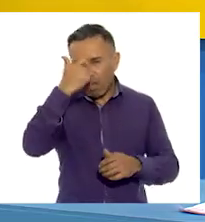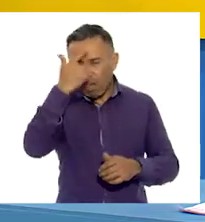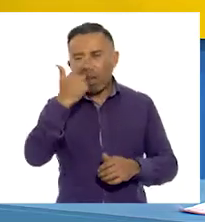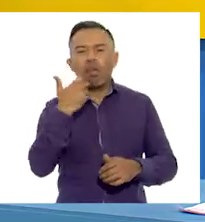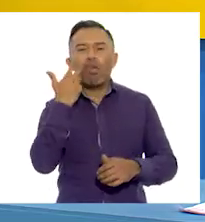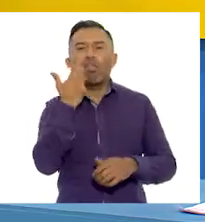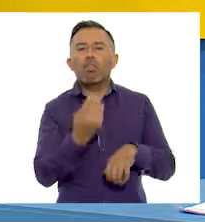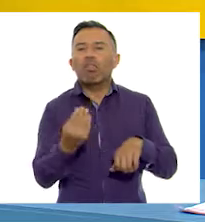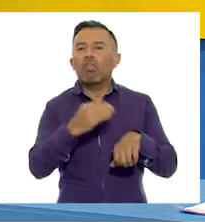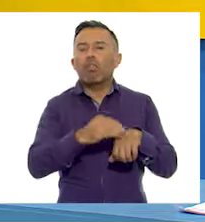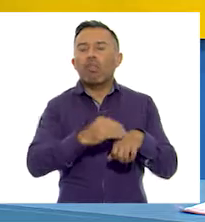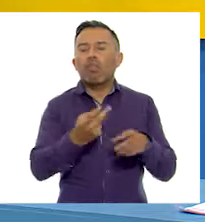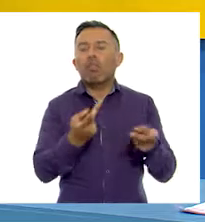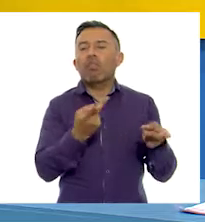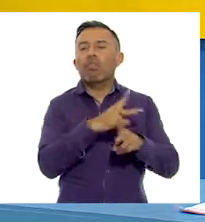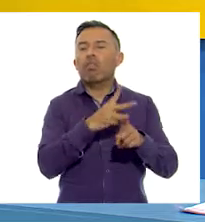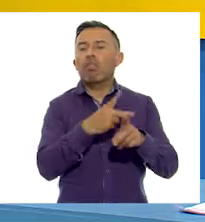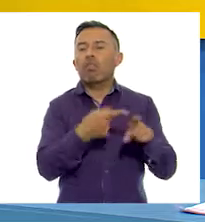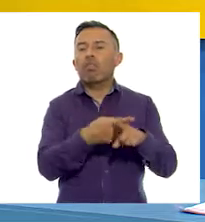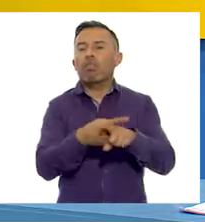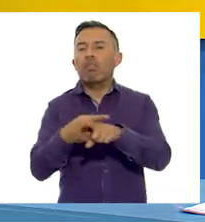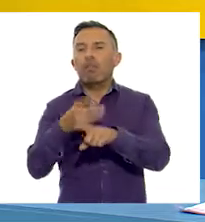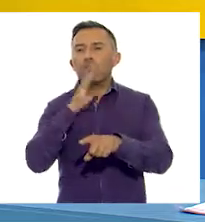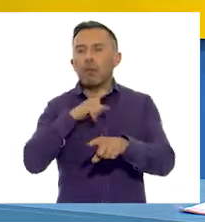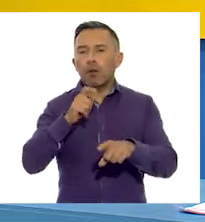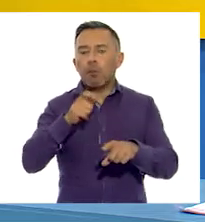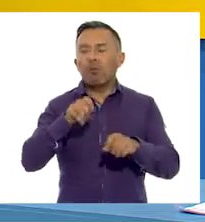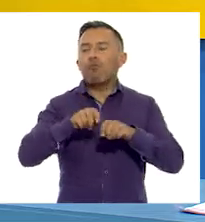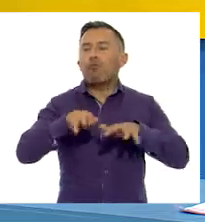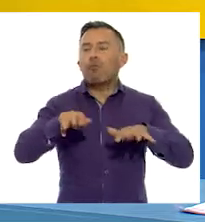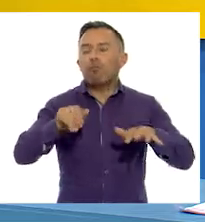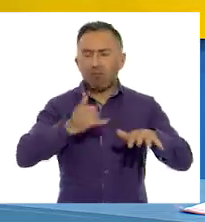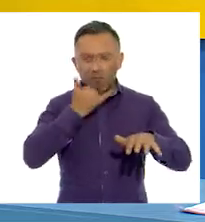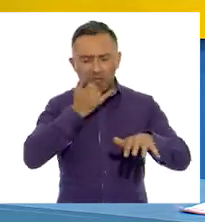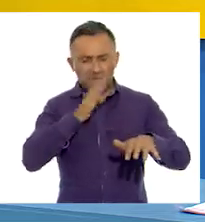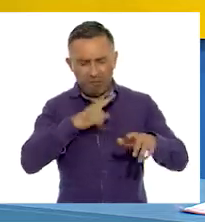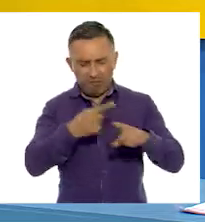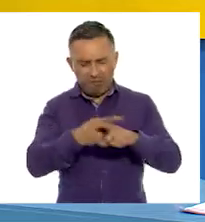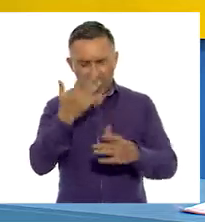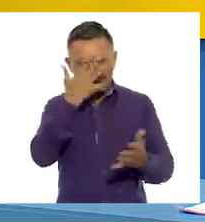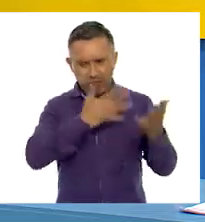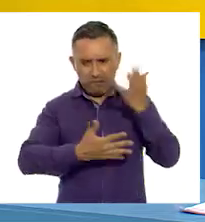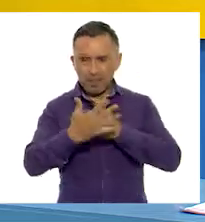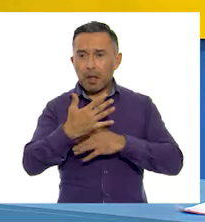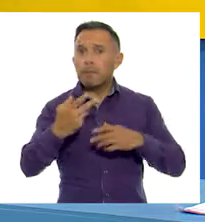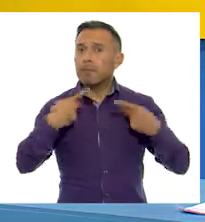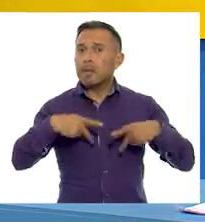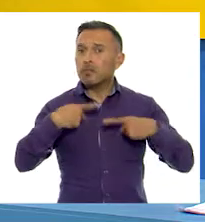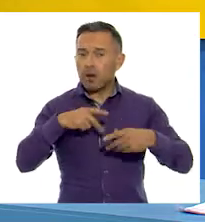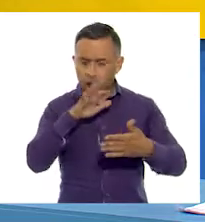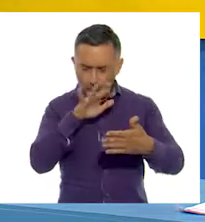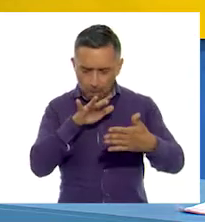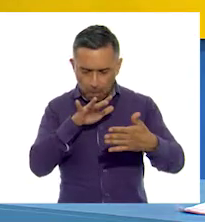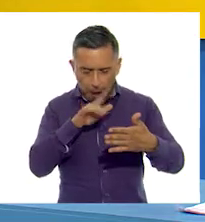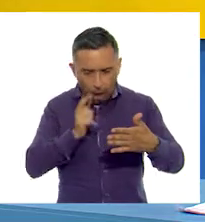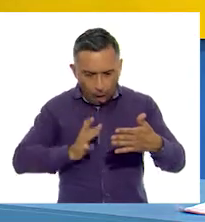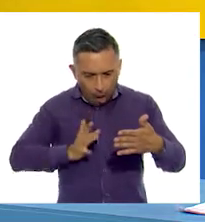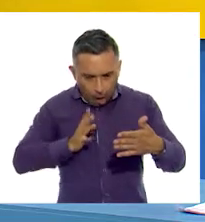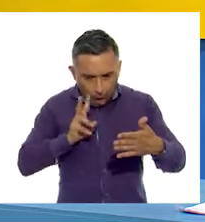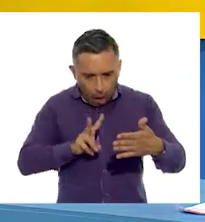Y también a lo que nos dijo más adelante sobre lo que recordaba de la función de los recursos gráficos en los artículos